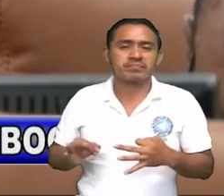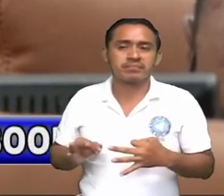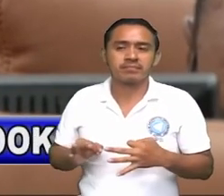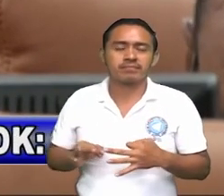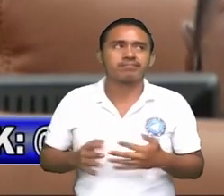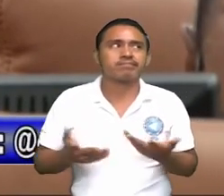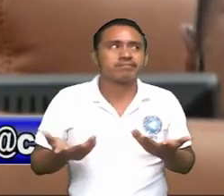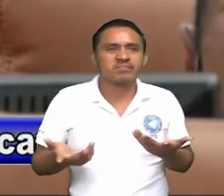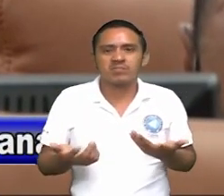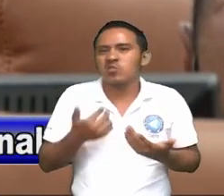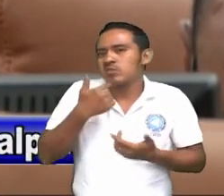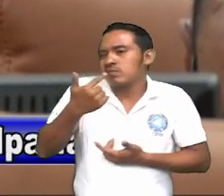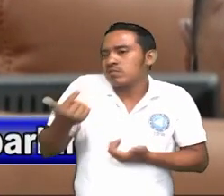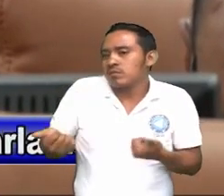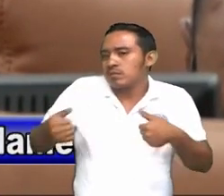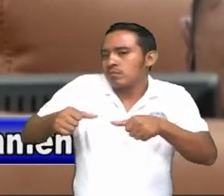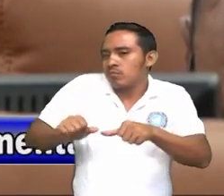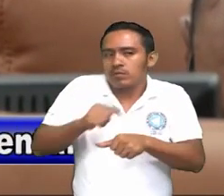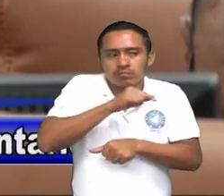Entonces, ¿con quién vamos a hacer acuerdo?